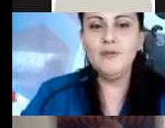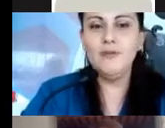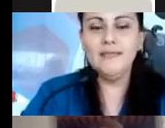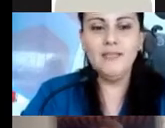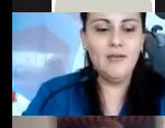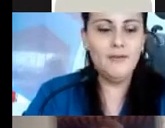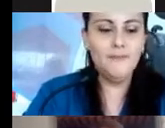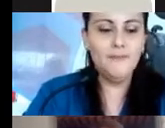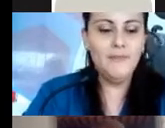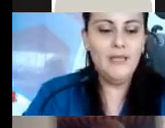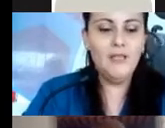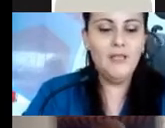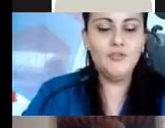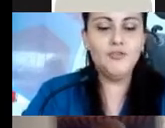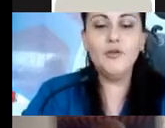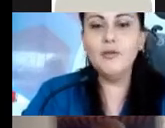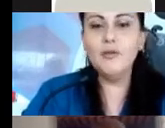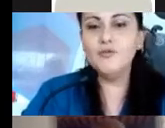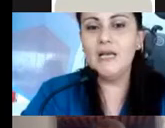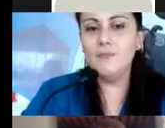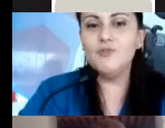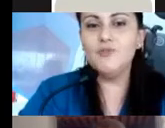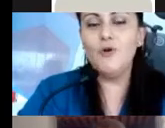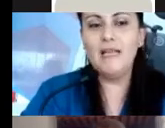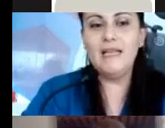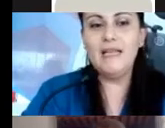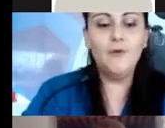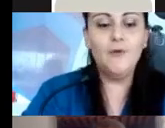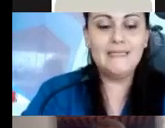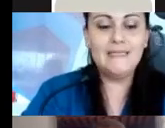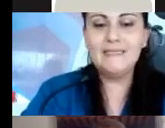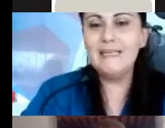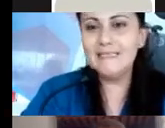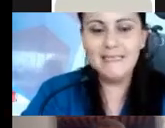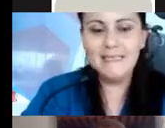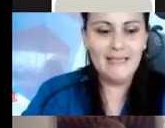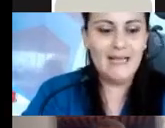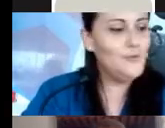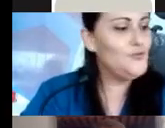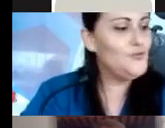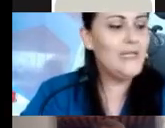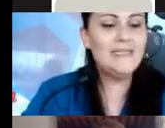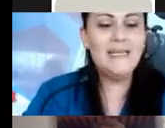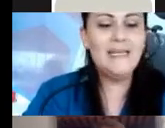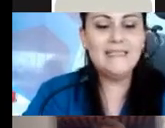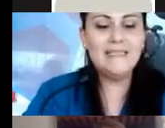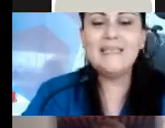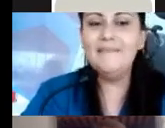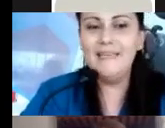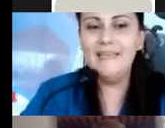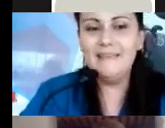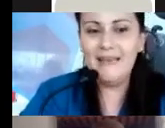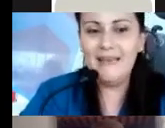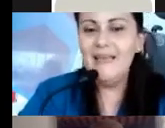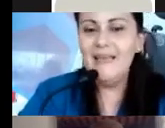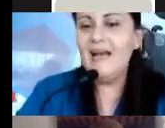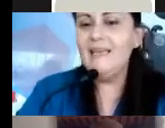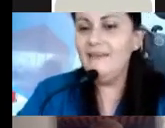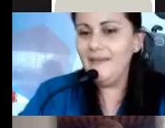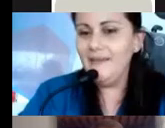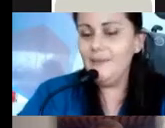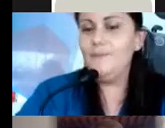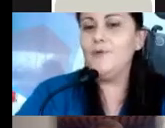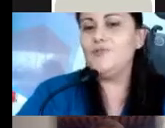no, perdón, la anterior, Leo. Nosotros lo que buscamos con las fuerzas es que tengamos una cierta estabilidad